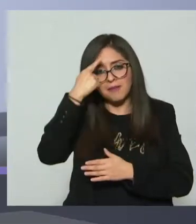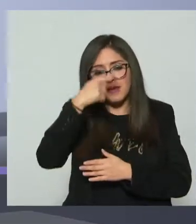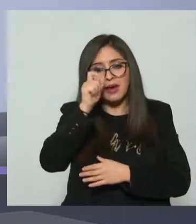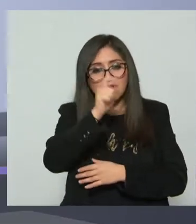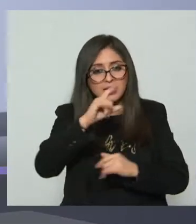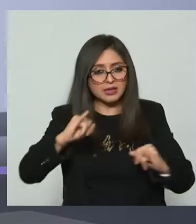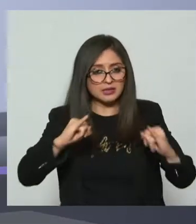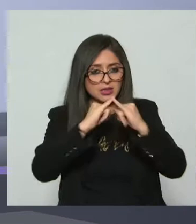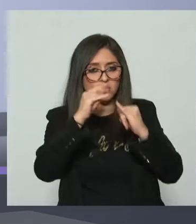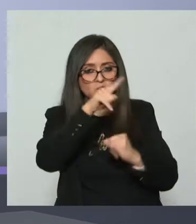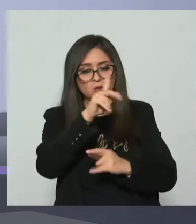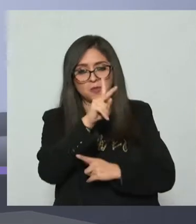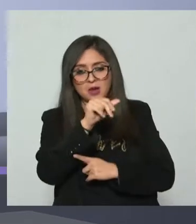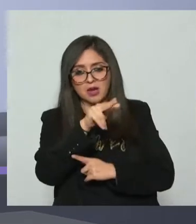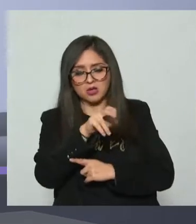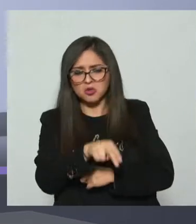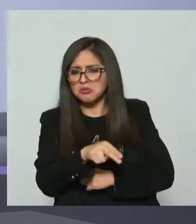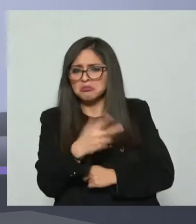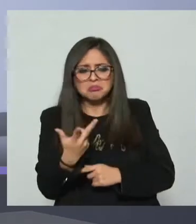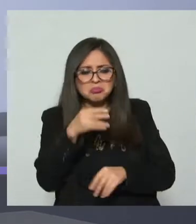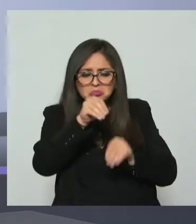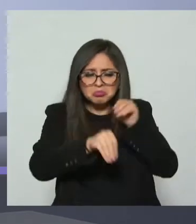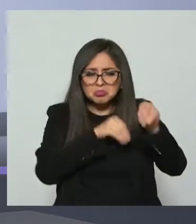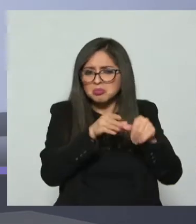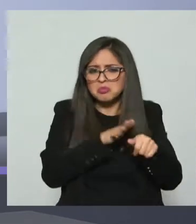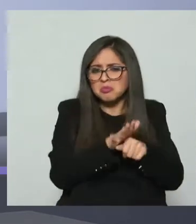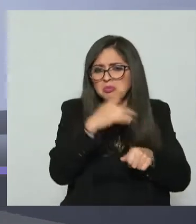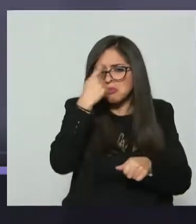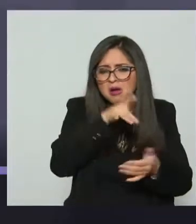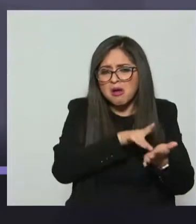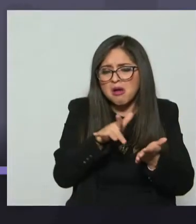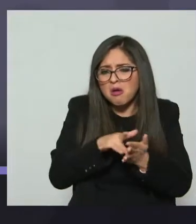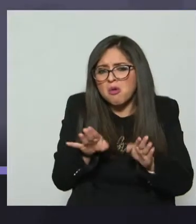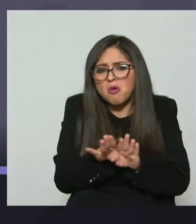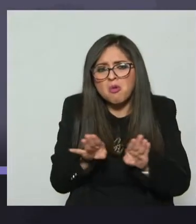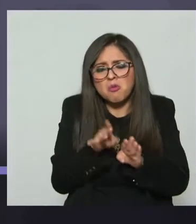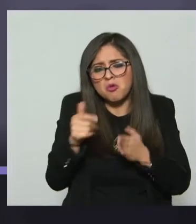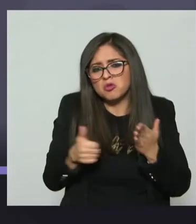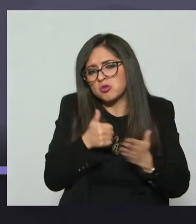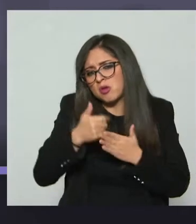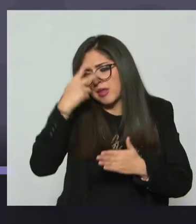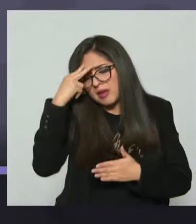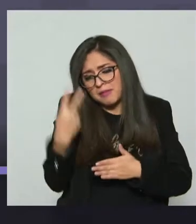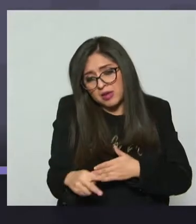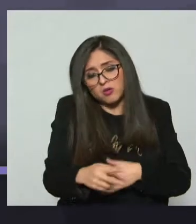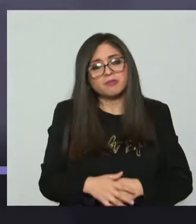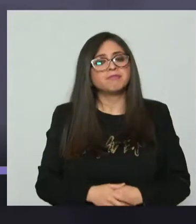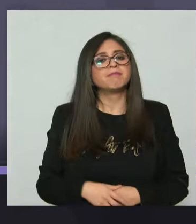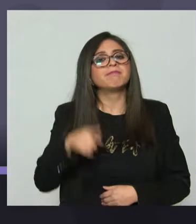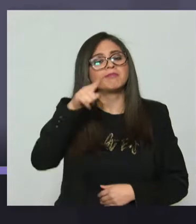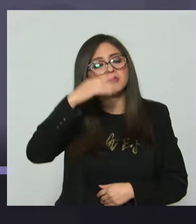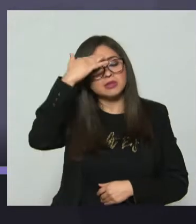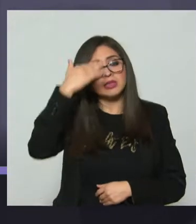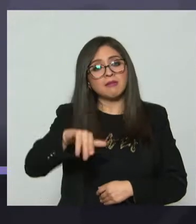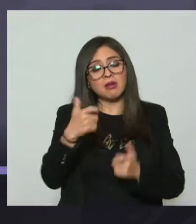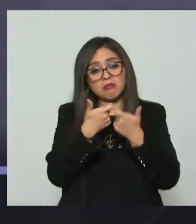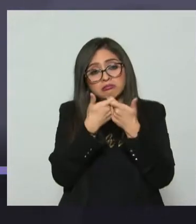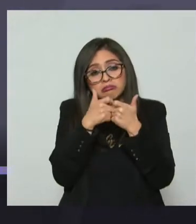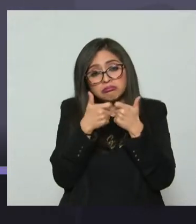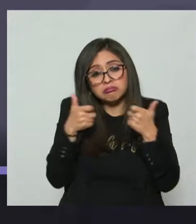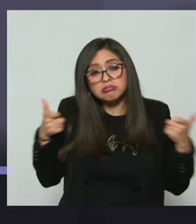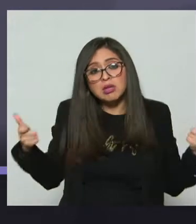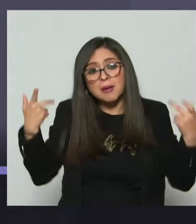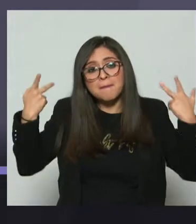¿Qué significa todo esto para la ciudad? Significa que ya el crecimiento y desarrollo urbano de la ciudad va